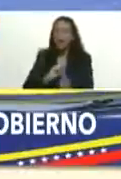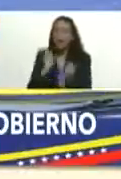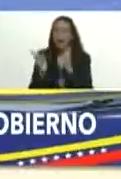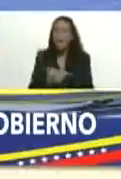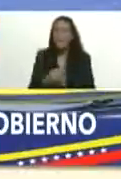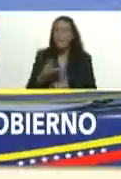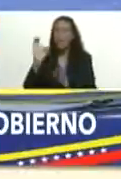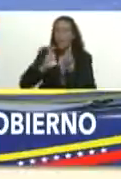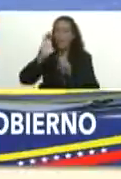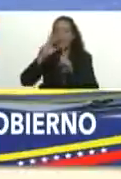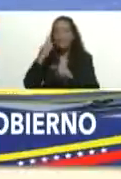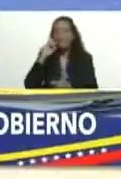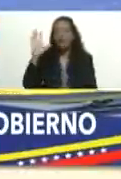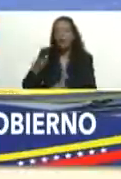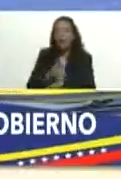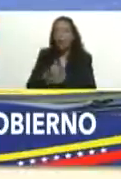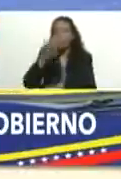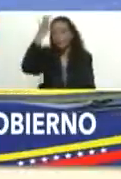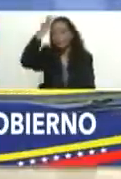climático. ¿Ah?